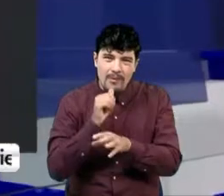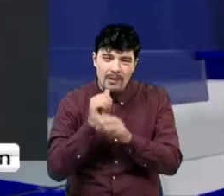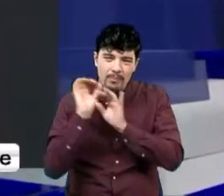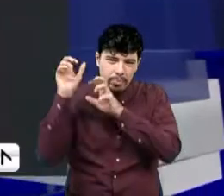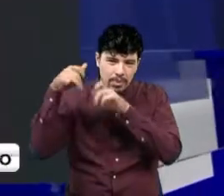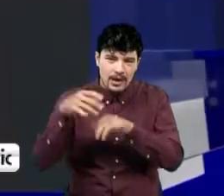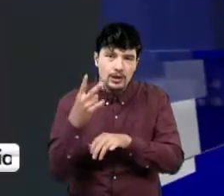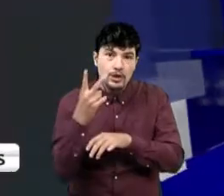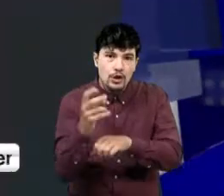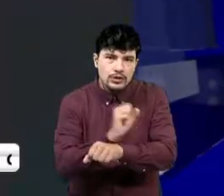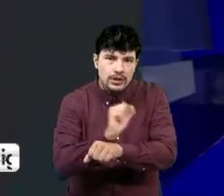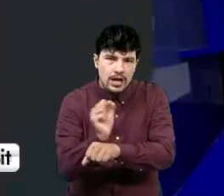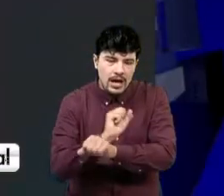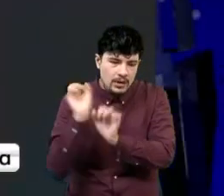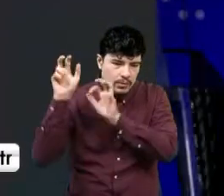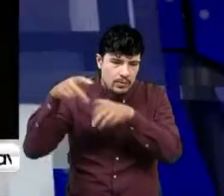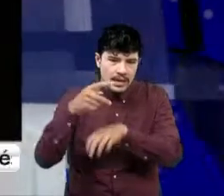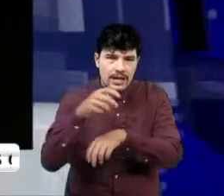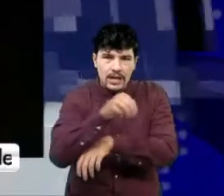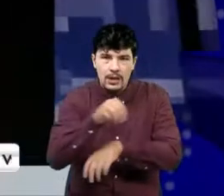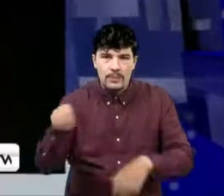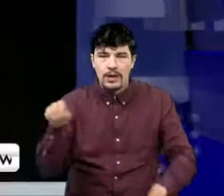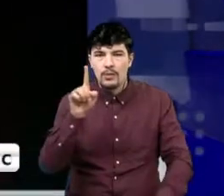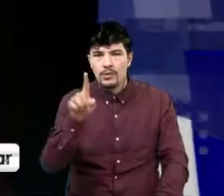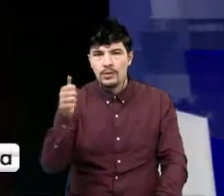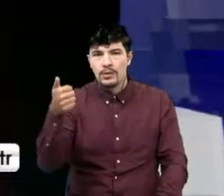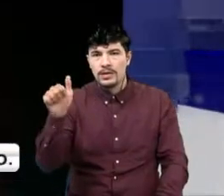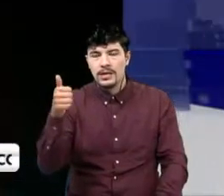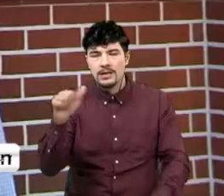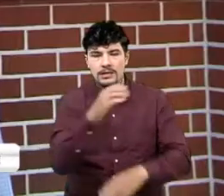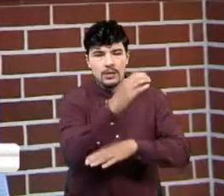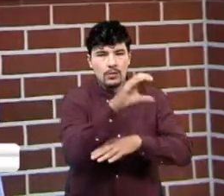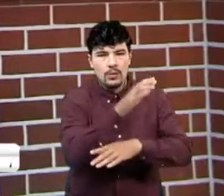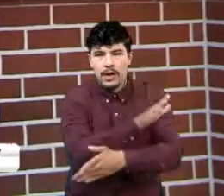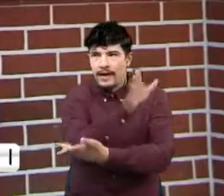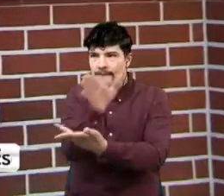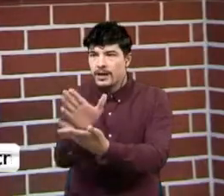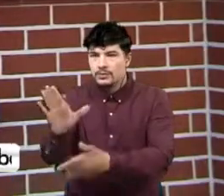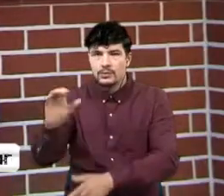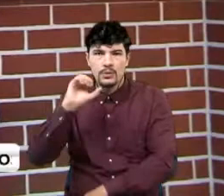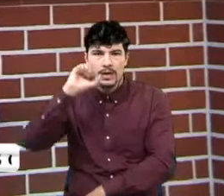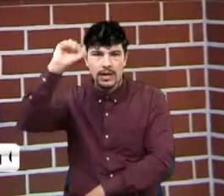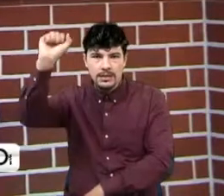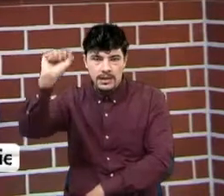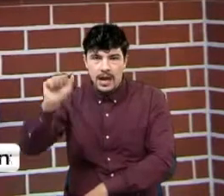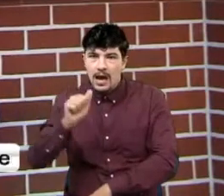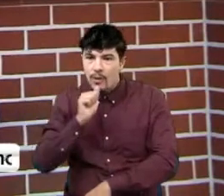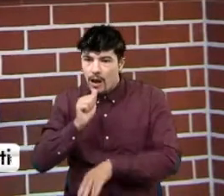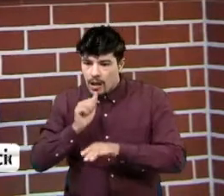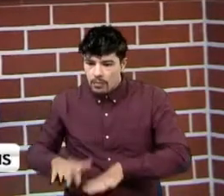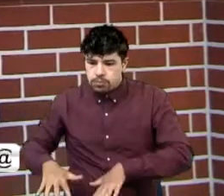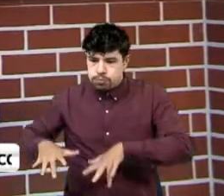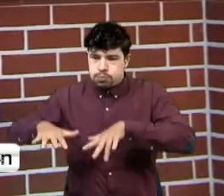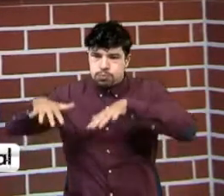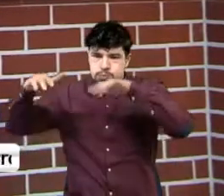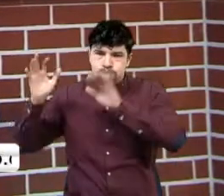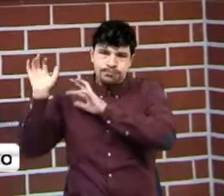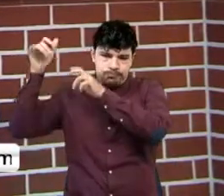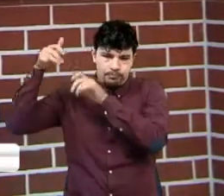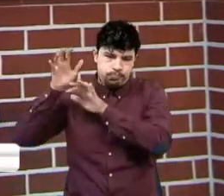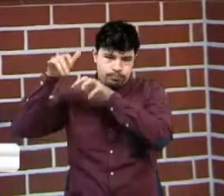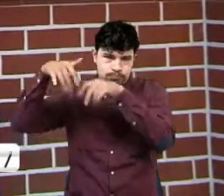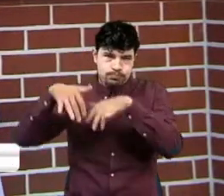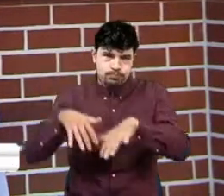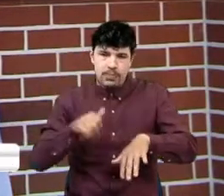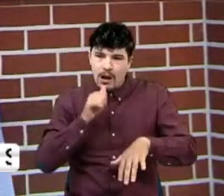atrapados vehículos en el kilómetro 110 en la vía Cúcuta-Ocaña. Esa crecida hizo que colmatara la